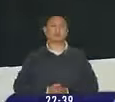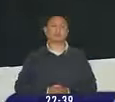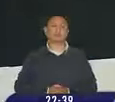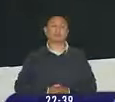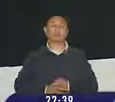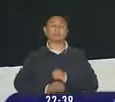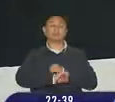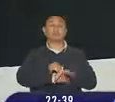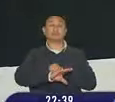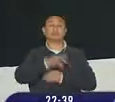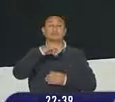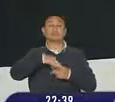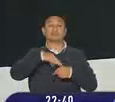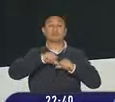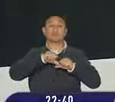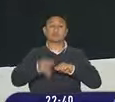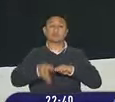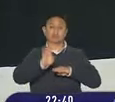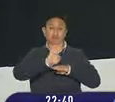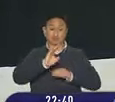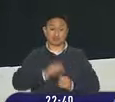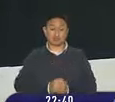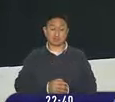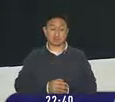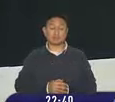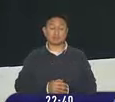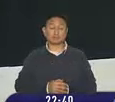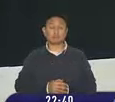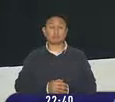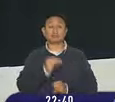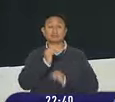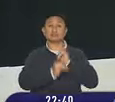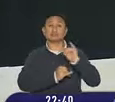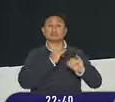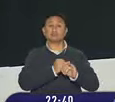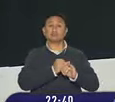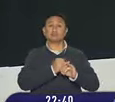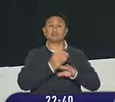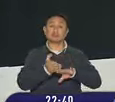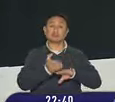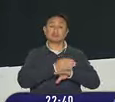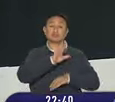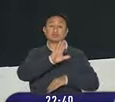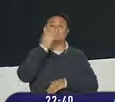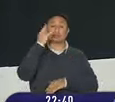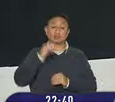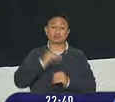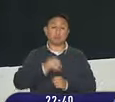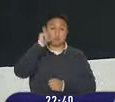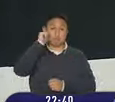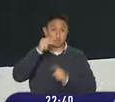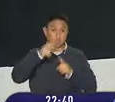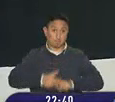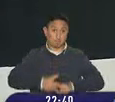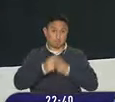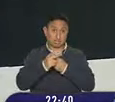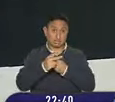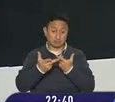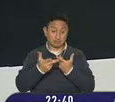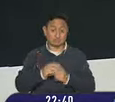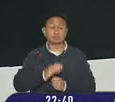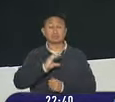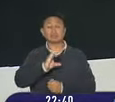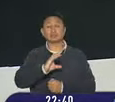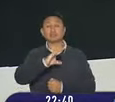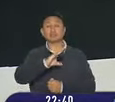campaña electoral de asambleístas nacionales y del exterior se adelanta 5 días. Arranca desde mañana. Así lo decidió el Consejo